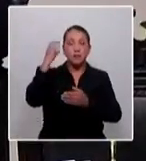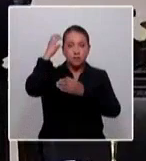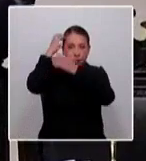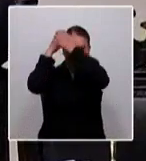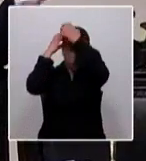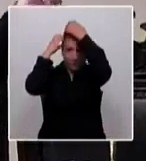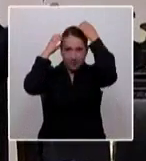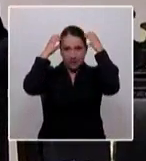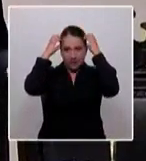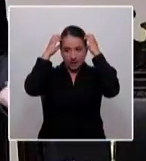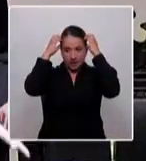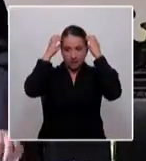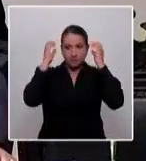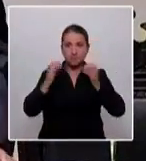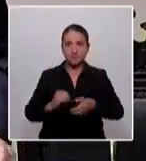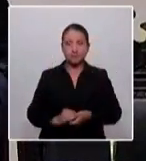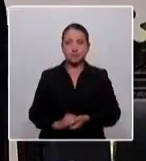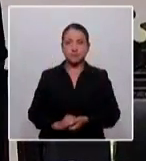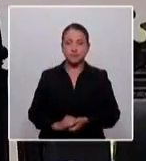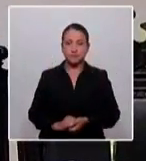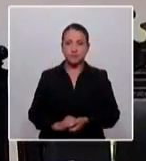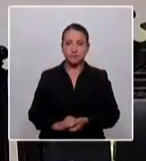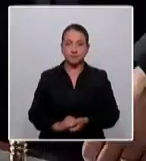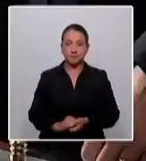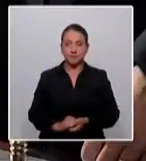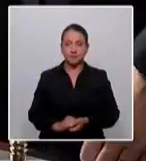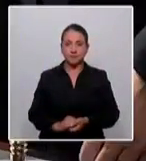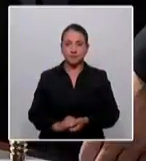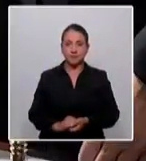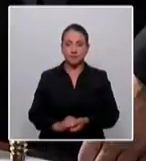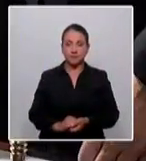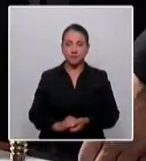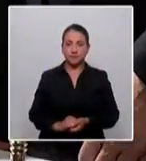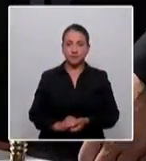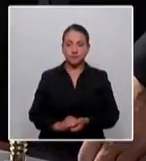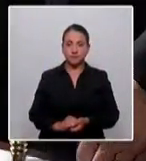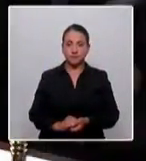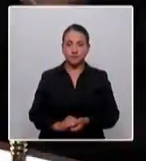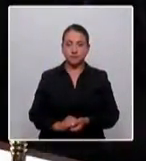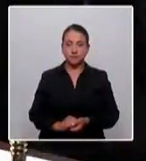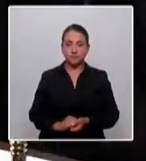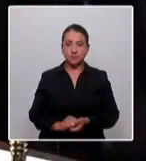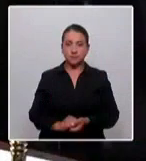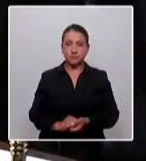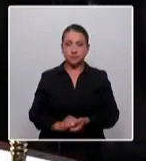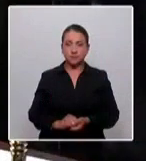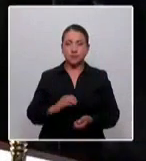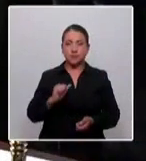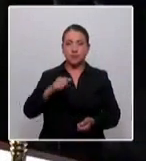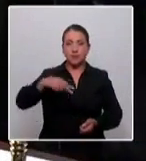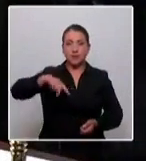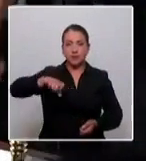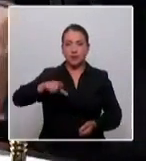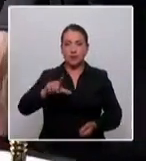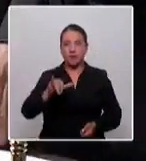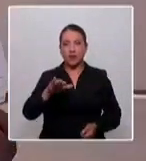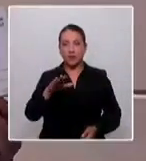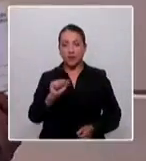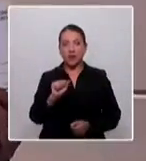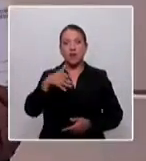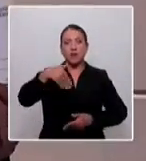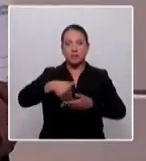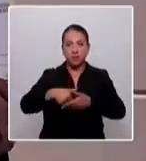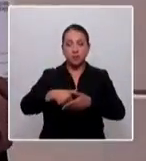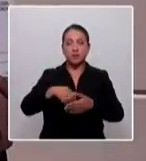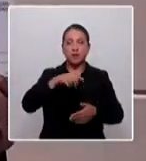Cámara de Diputados, ¿no?, que va a asumir con el presidente Boric, tampoco podríamos decir que hay una